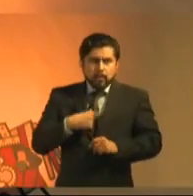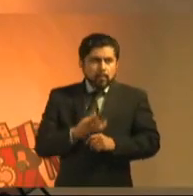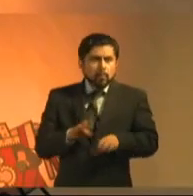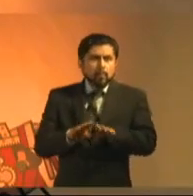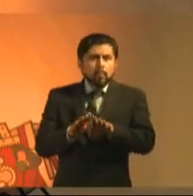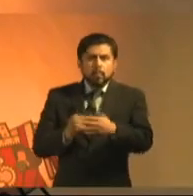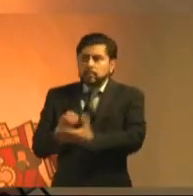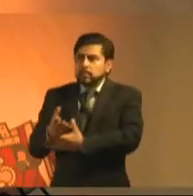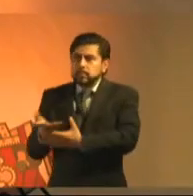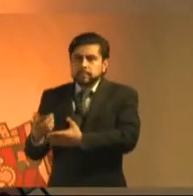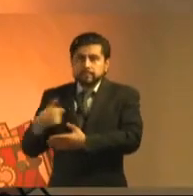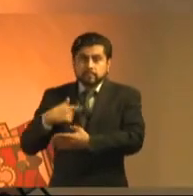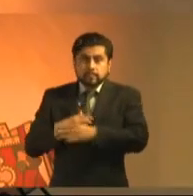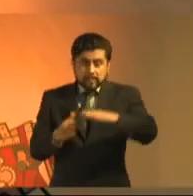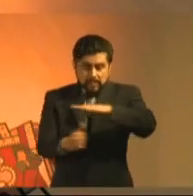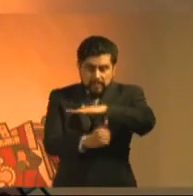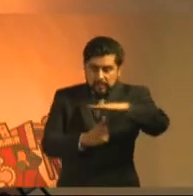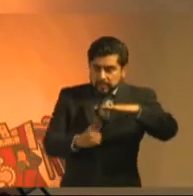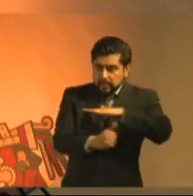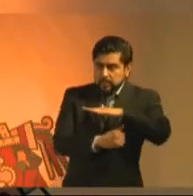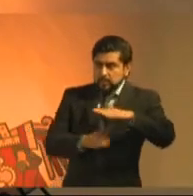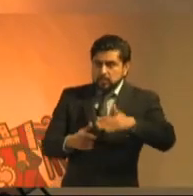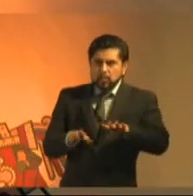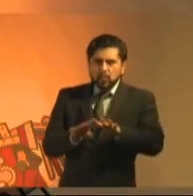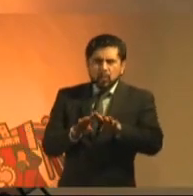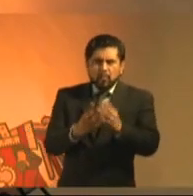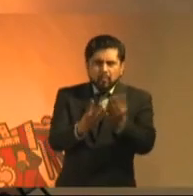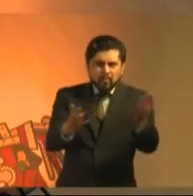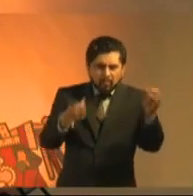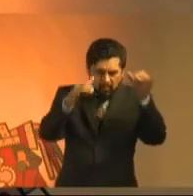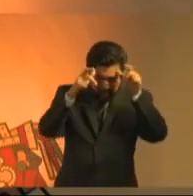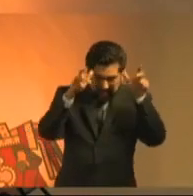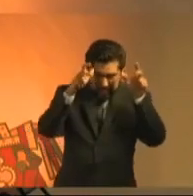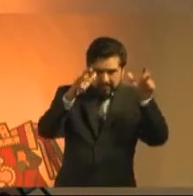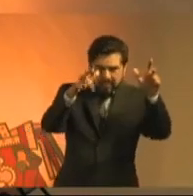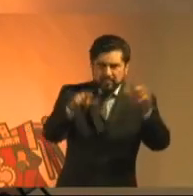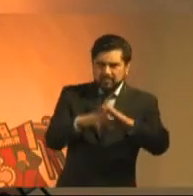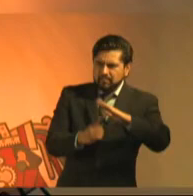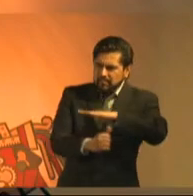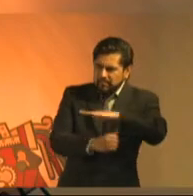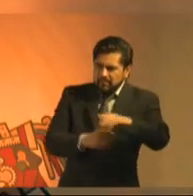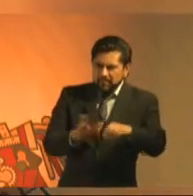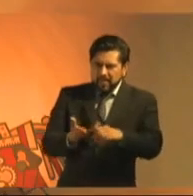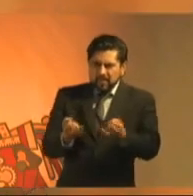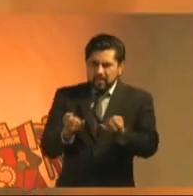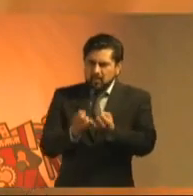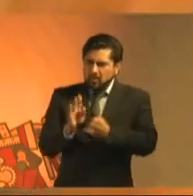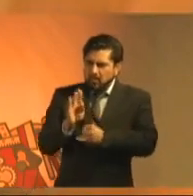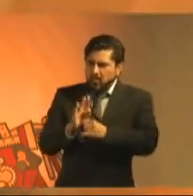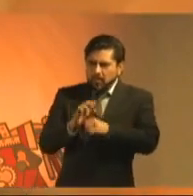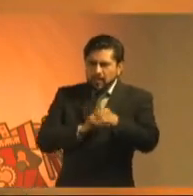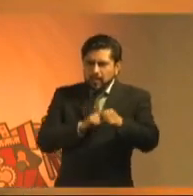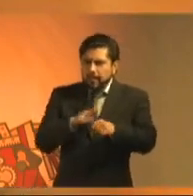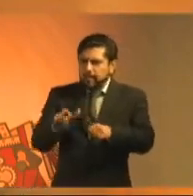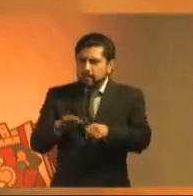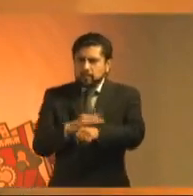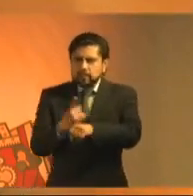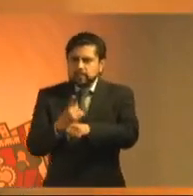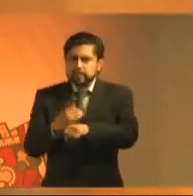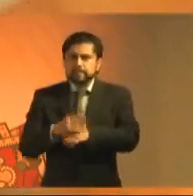y nos van a tener en corral lado sus van a tener como venados encerrados y esto es lo que nos quieren hacer los dueños de la